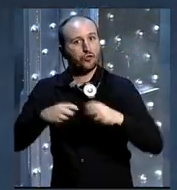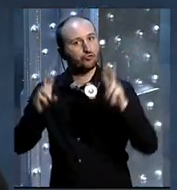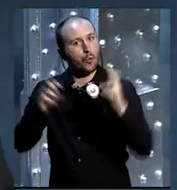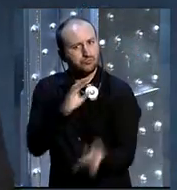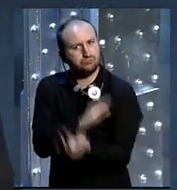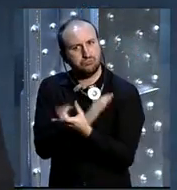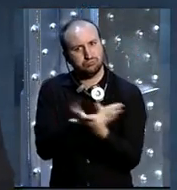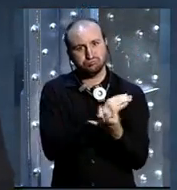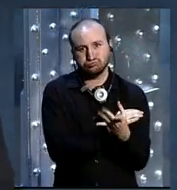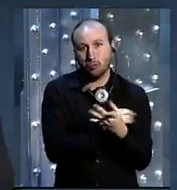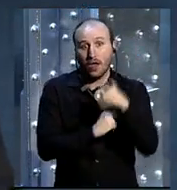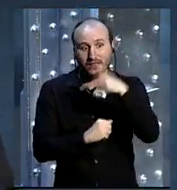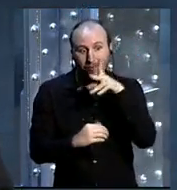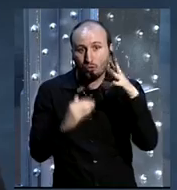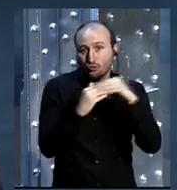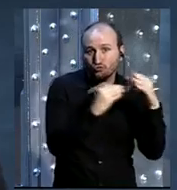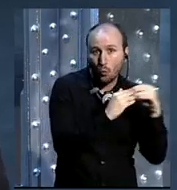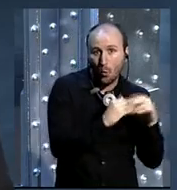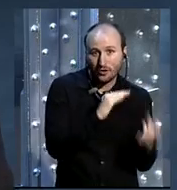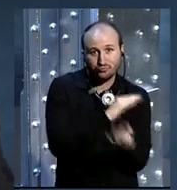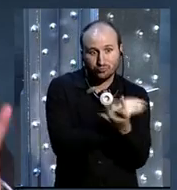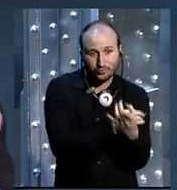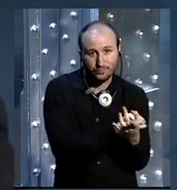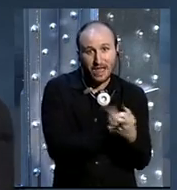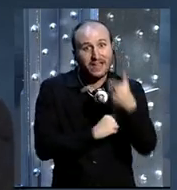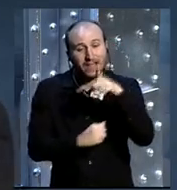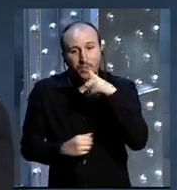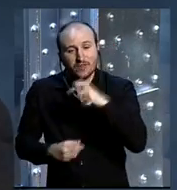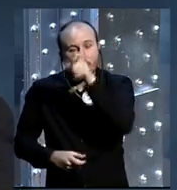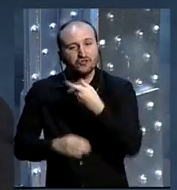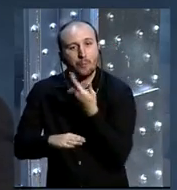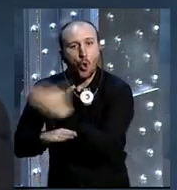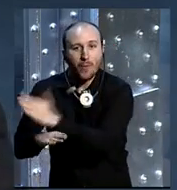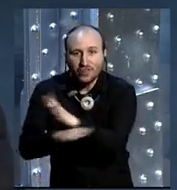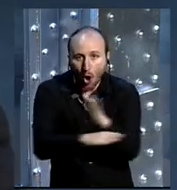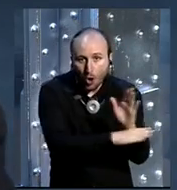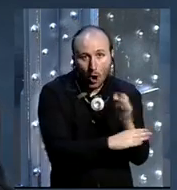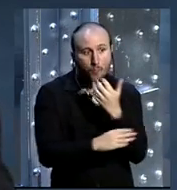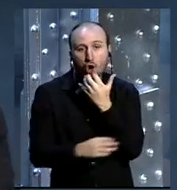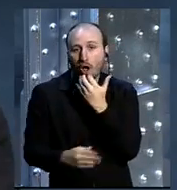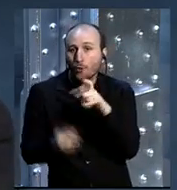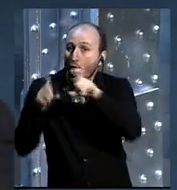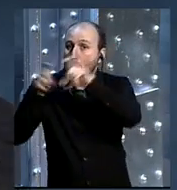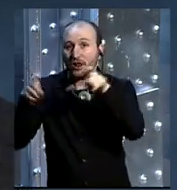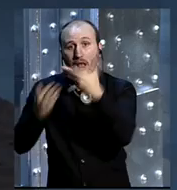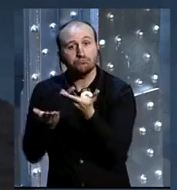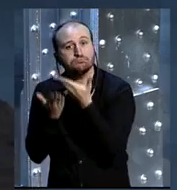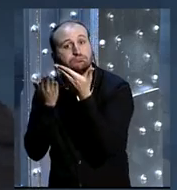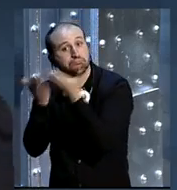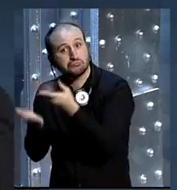de aquellos clientes ya existentes. También tiene que ver con nuestra relación con los proveedores. Por ejemplo, tenemos una empresa que ofrece